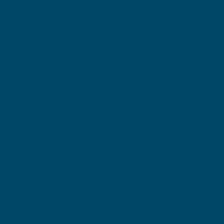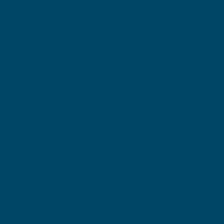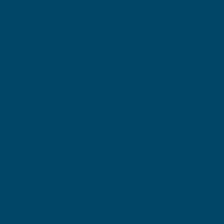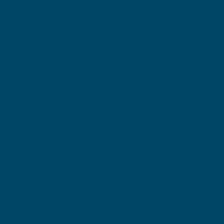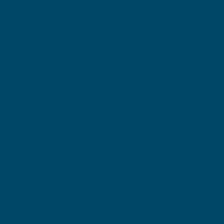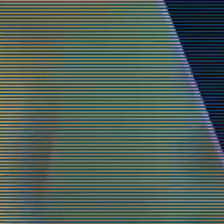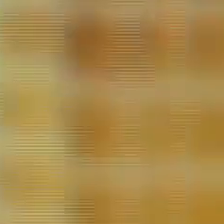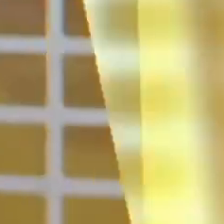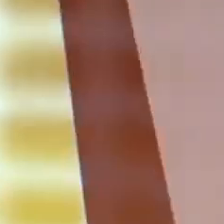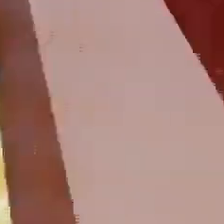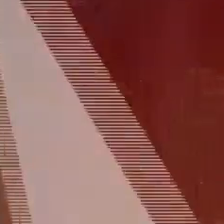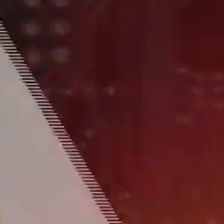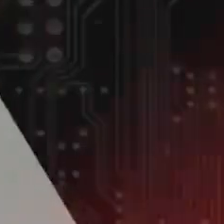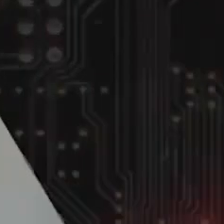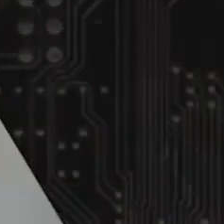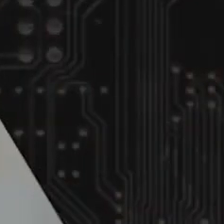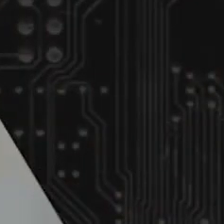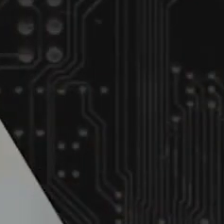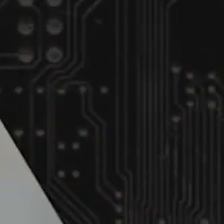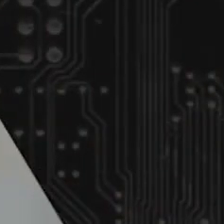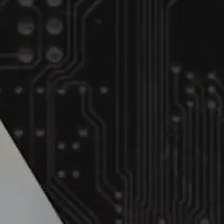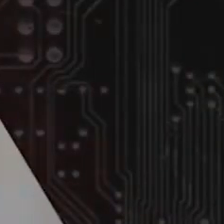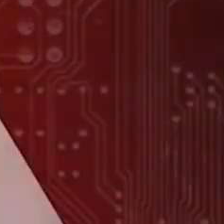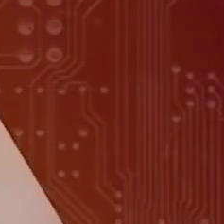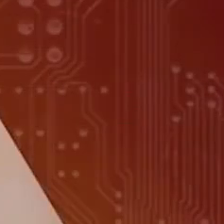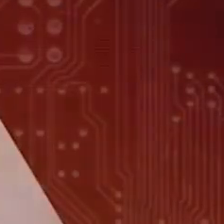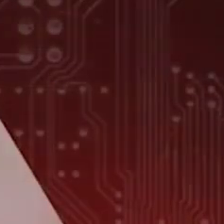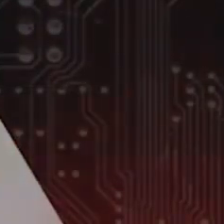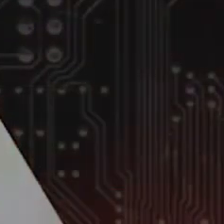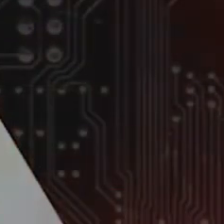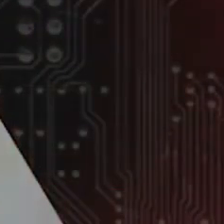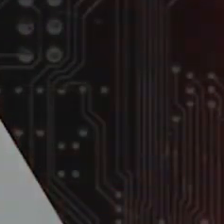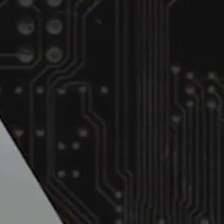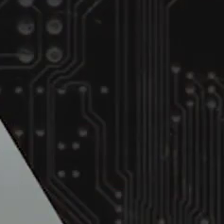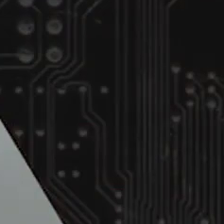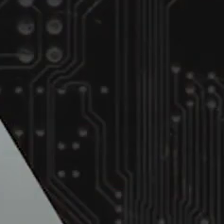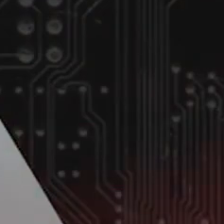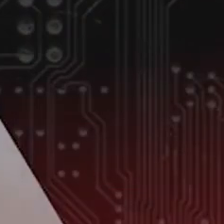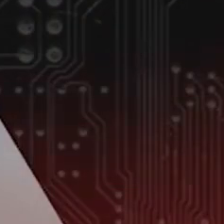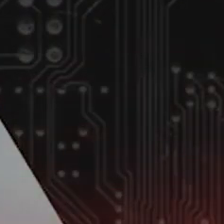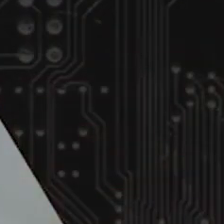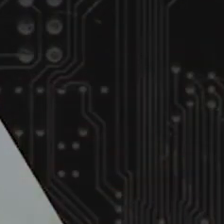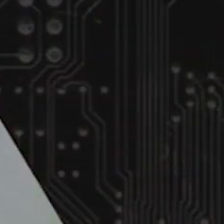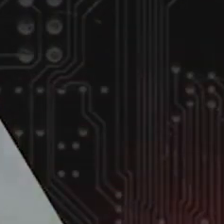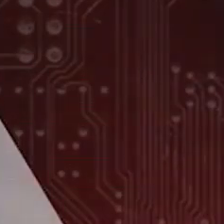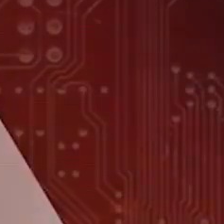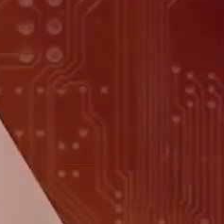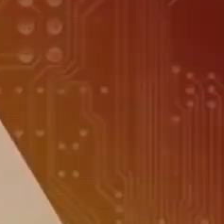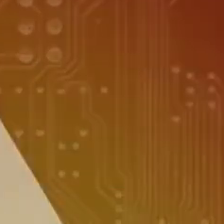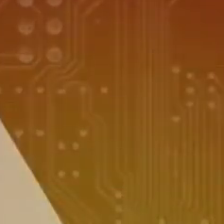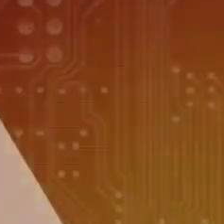Televisión. Ya lo decidí, mecánica de precisión es lo mío.